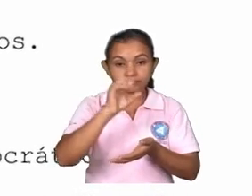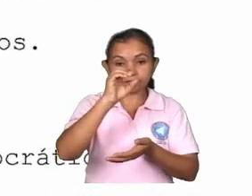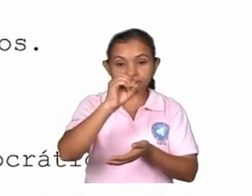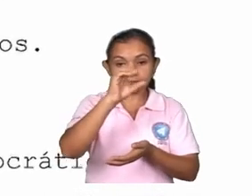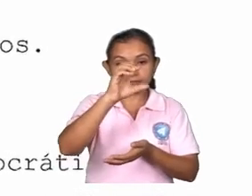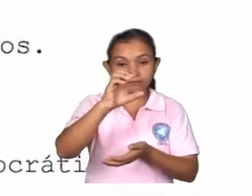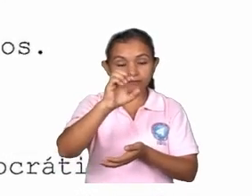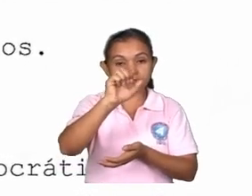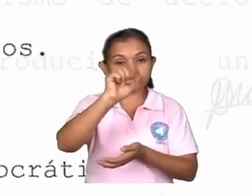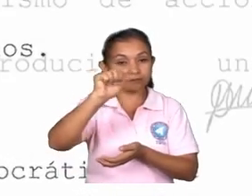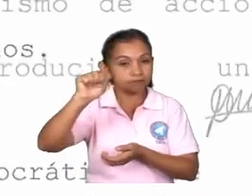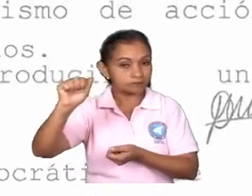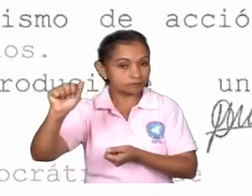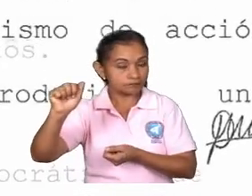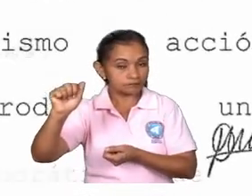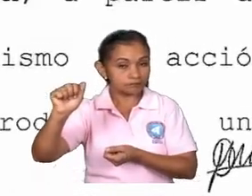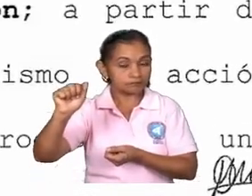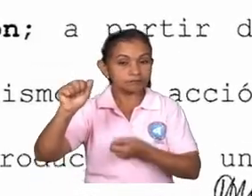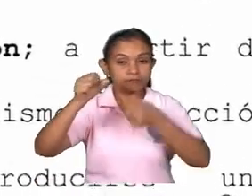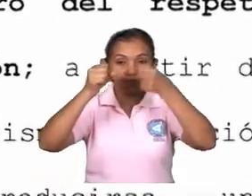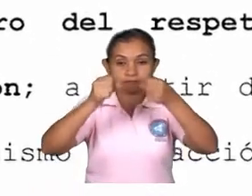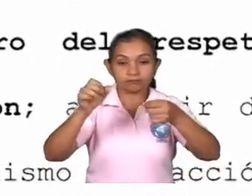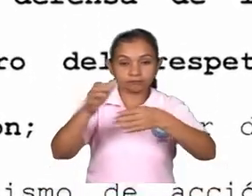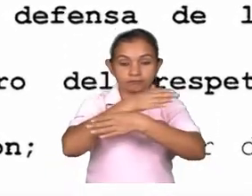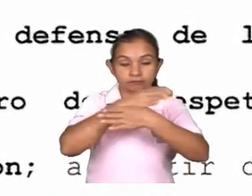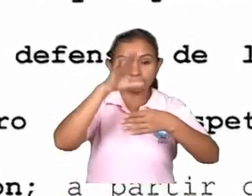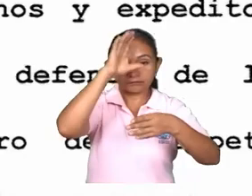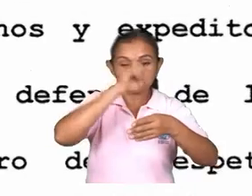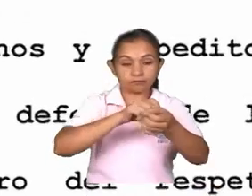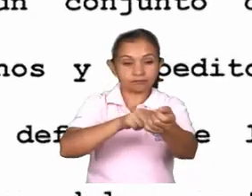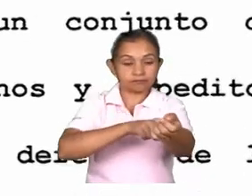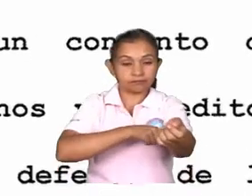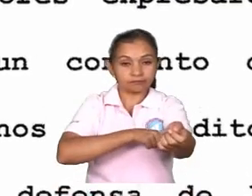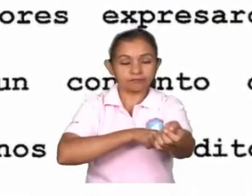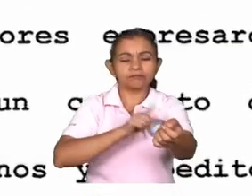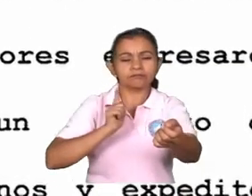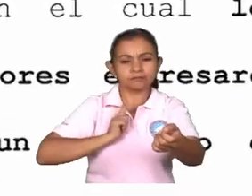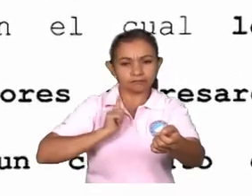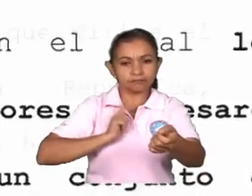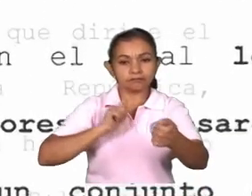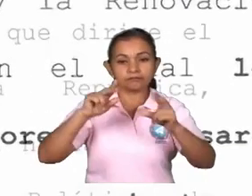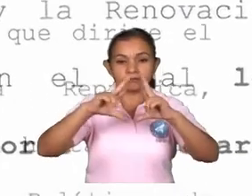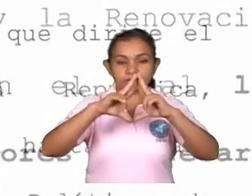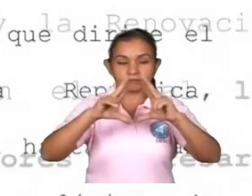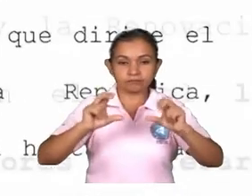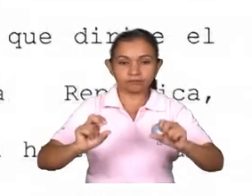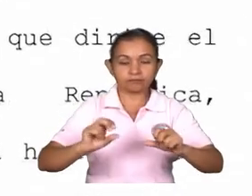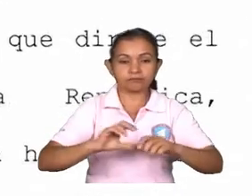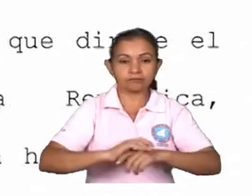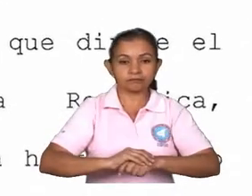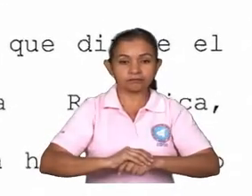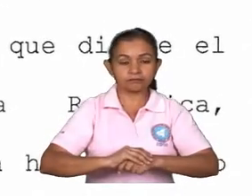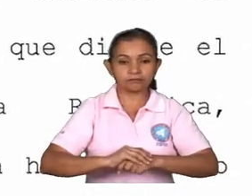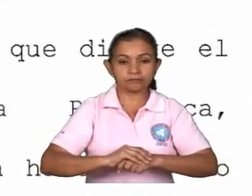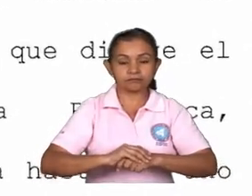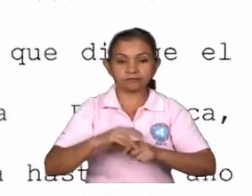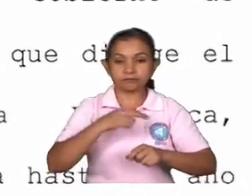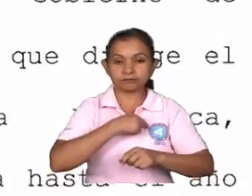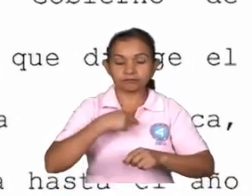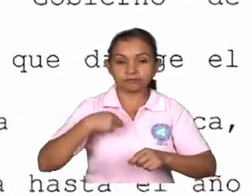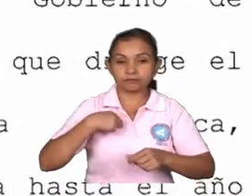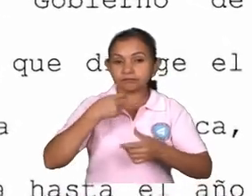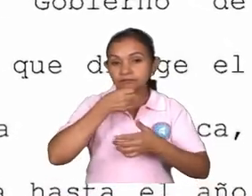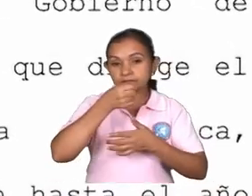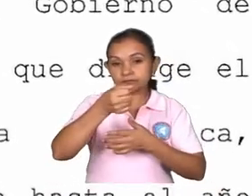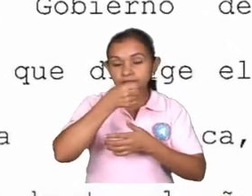de los Estados Americanos y a los embajadores de países hermanos acreditados en nuestro país. Con la realización de esta